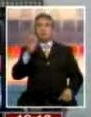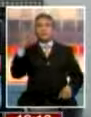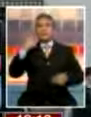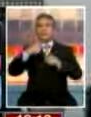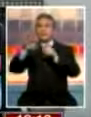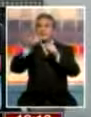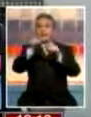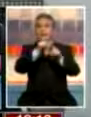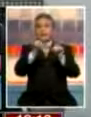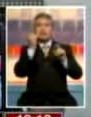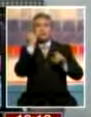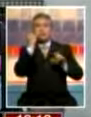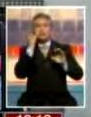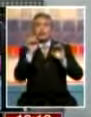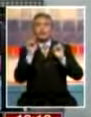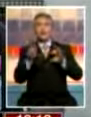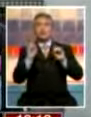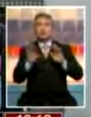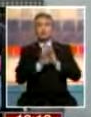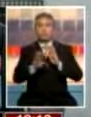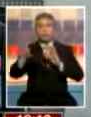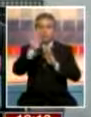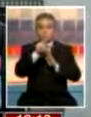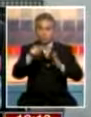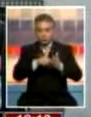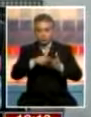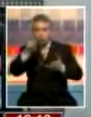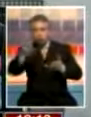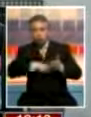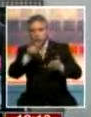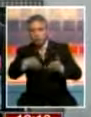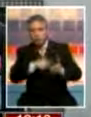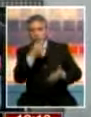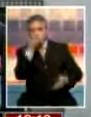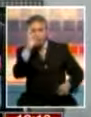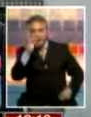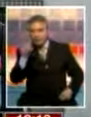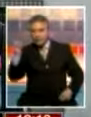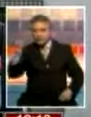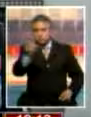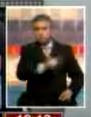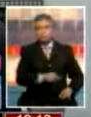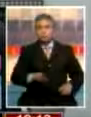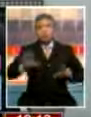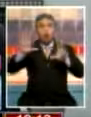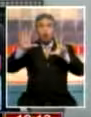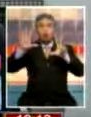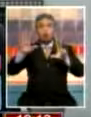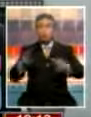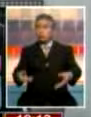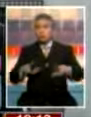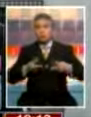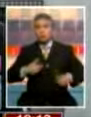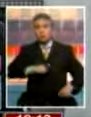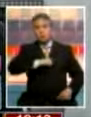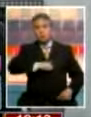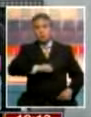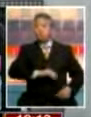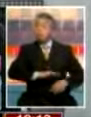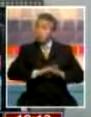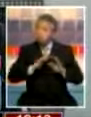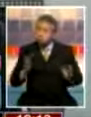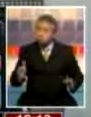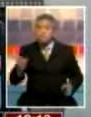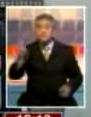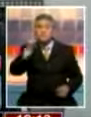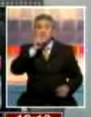superior. En esa ocasión le pedimos los contratos a 40 instituciones. De ellas hubo 8 que no la entregaron. Pues bien, a las 8 de la mañana del